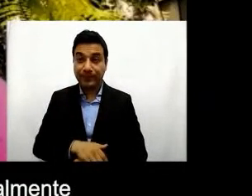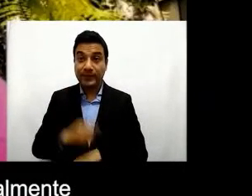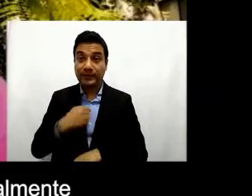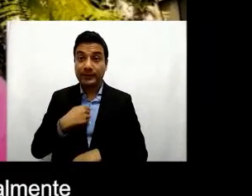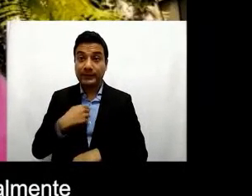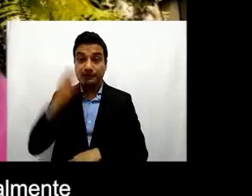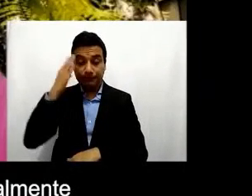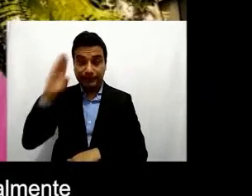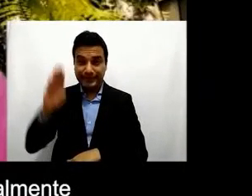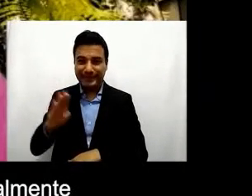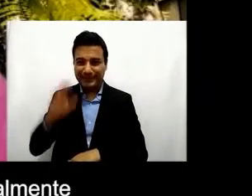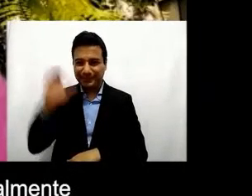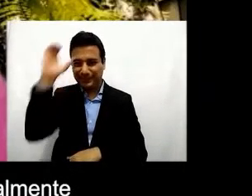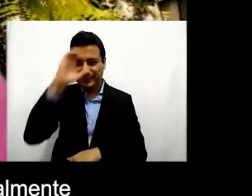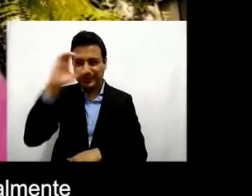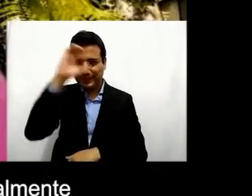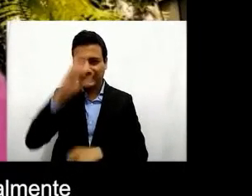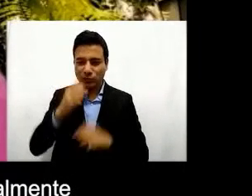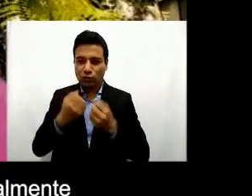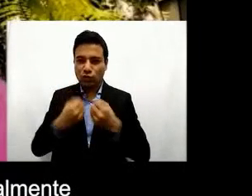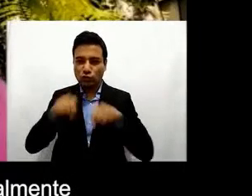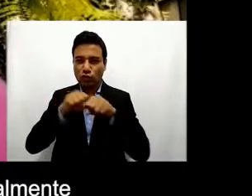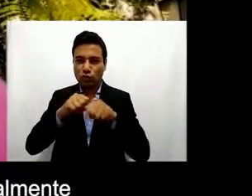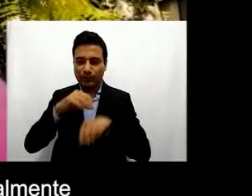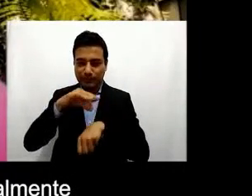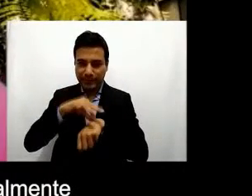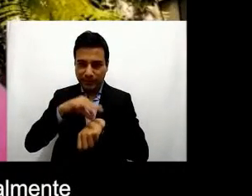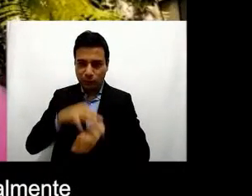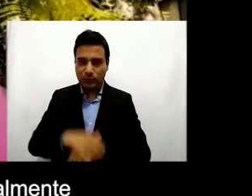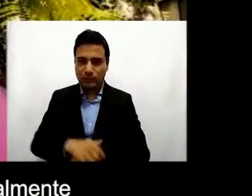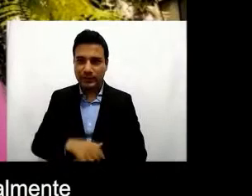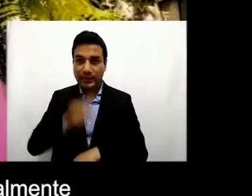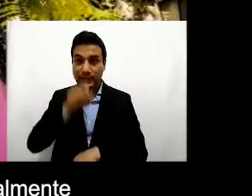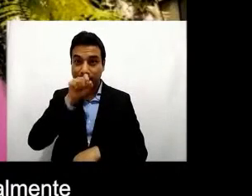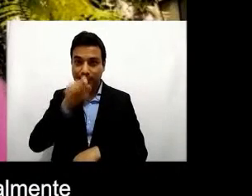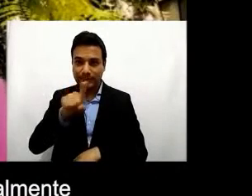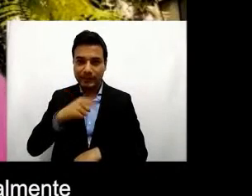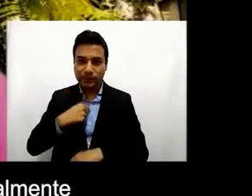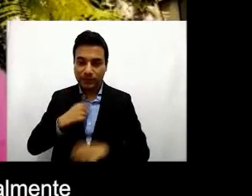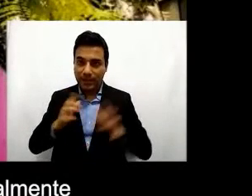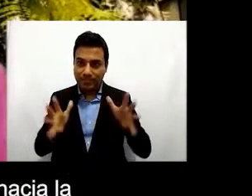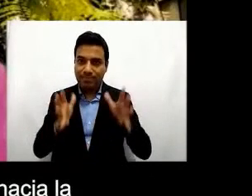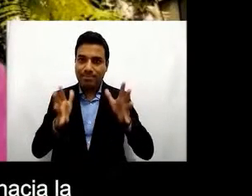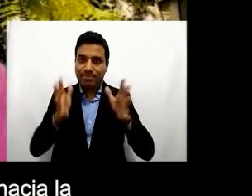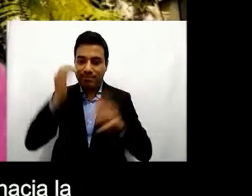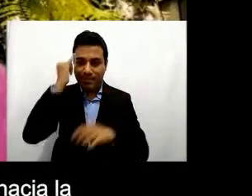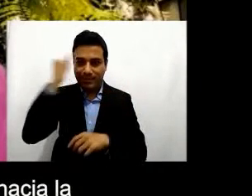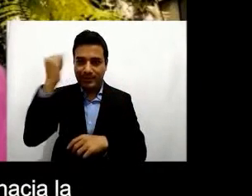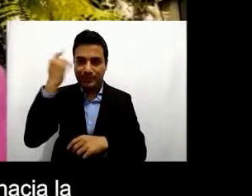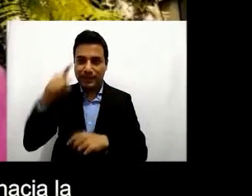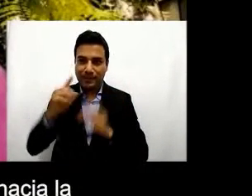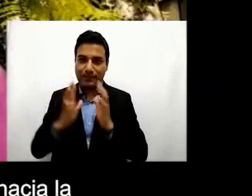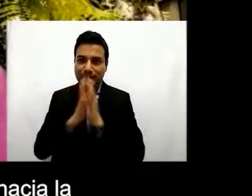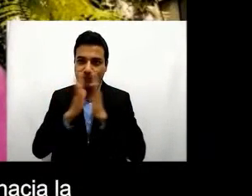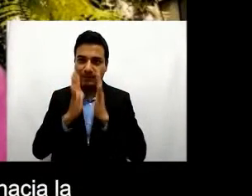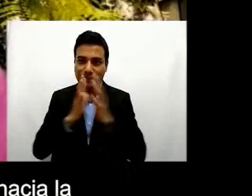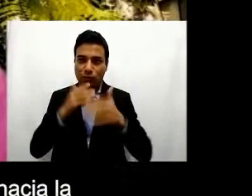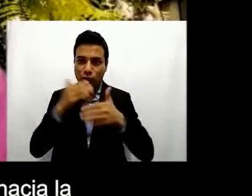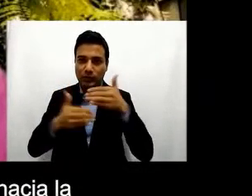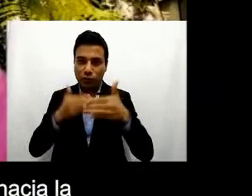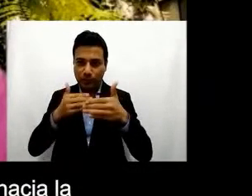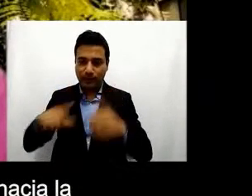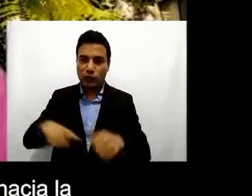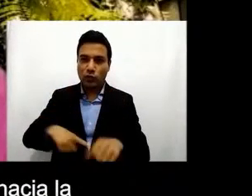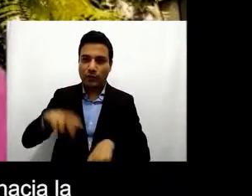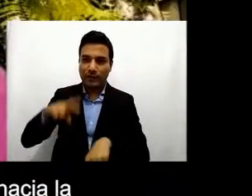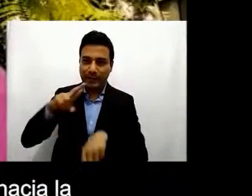ciencias sociomédicas, pero principalmente articuladora y alborotadora de ideas para la colaboración en procesos de gobernanza